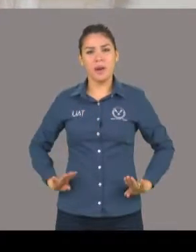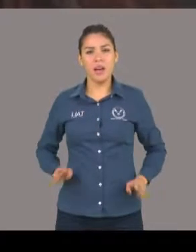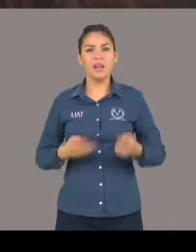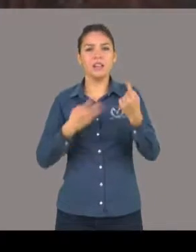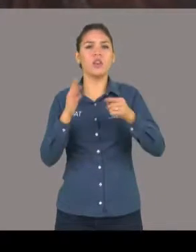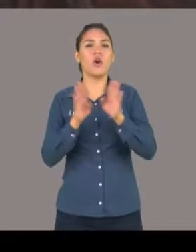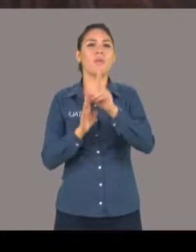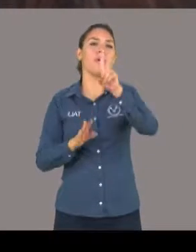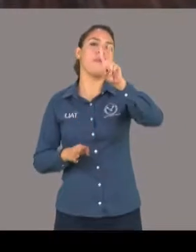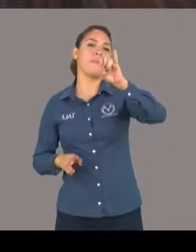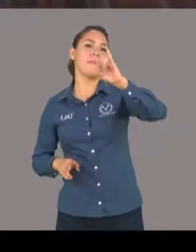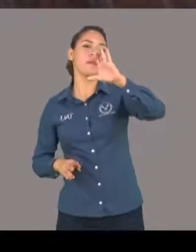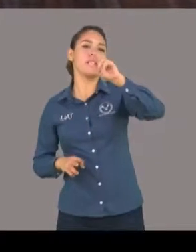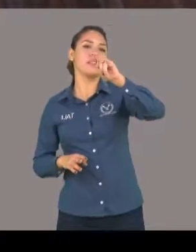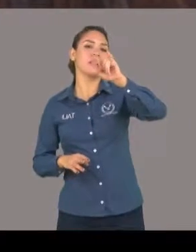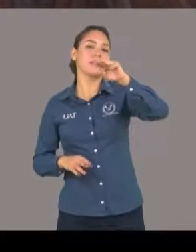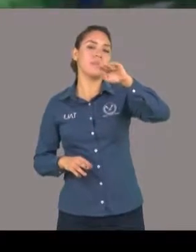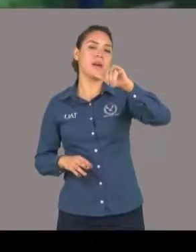características de las víctimas.